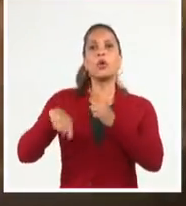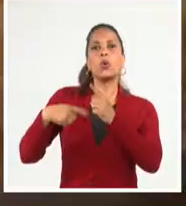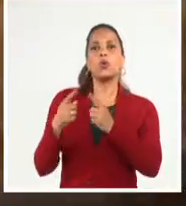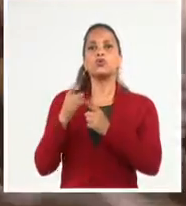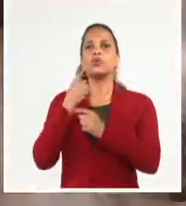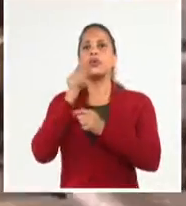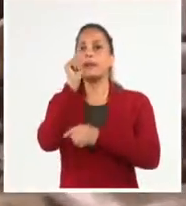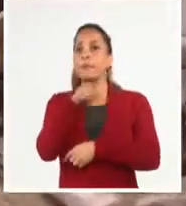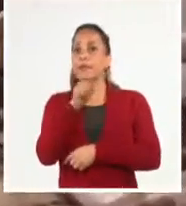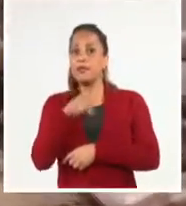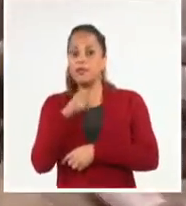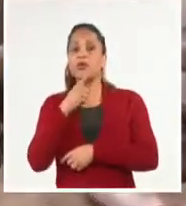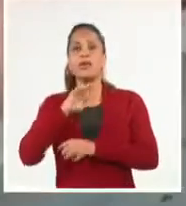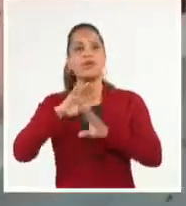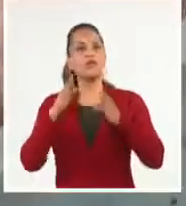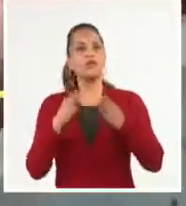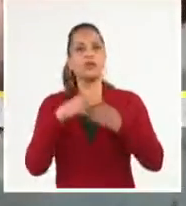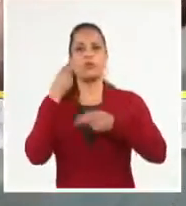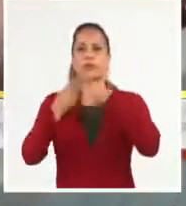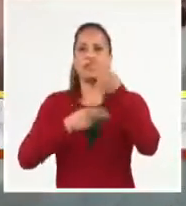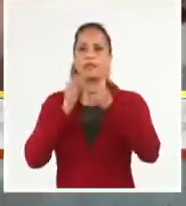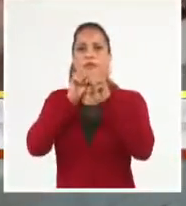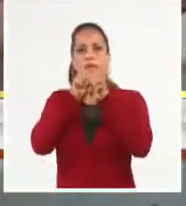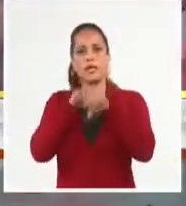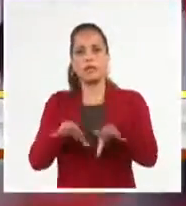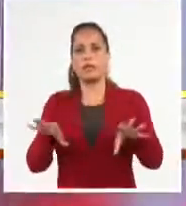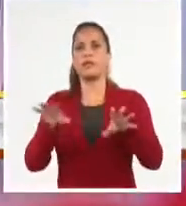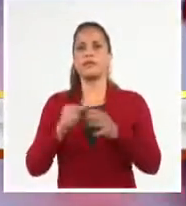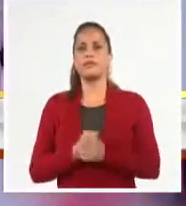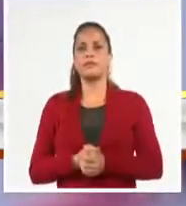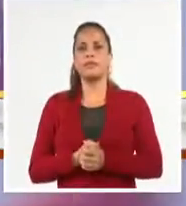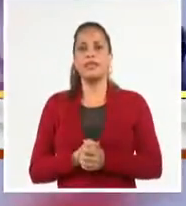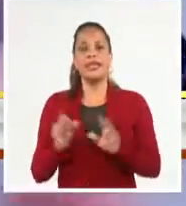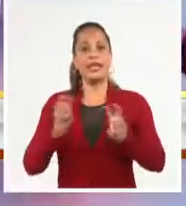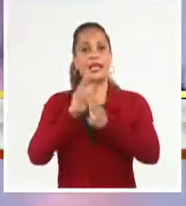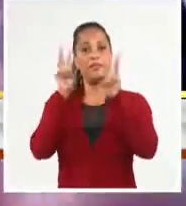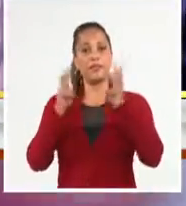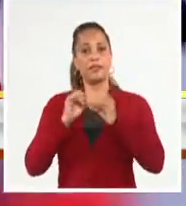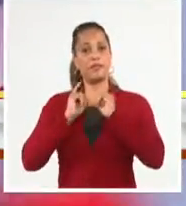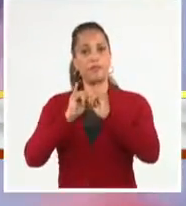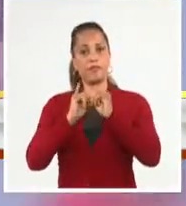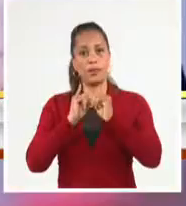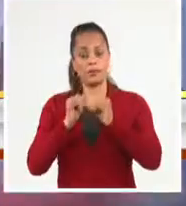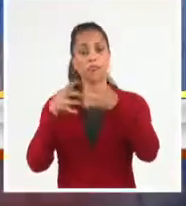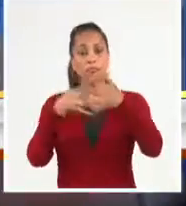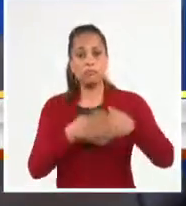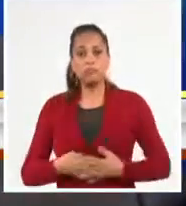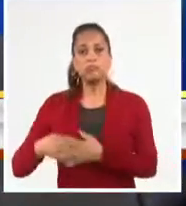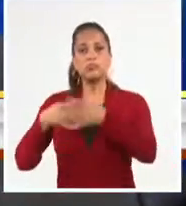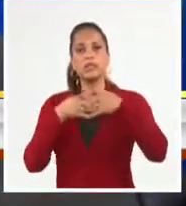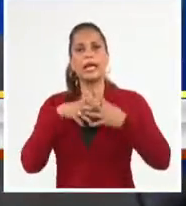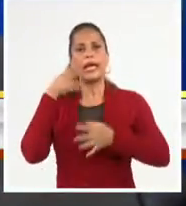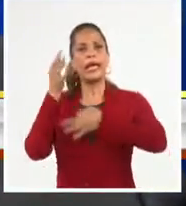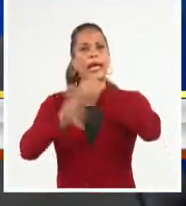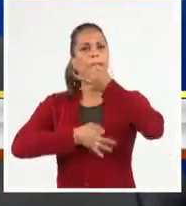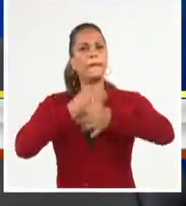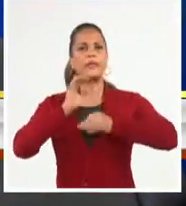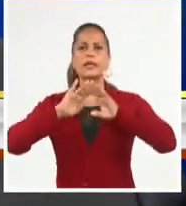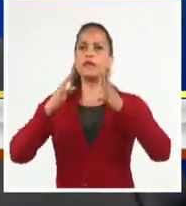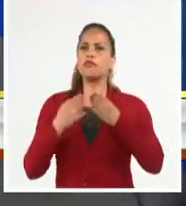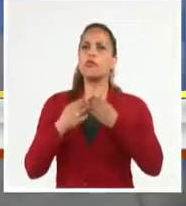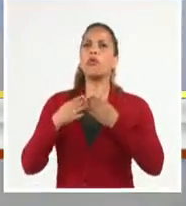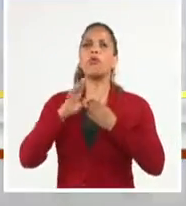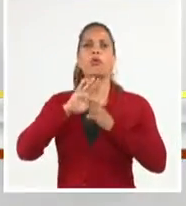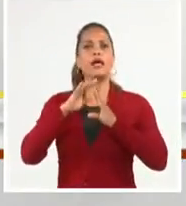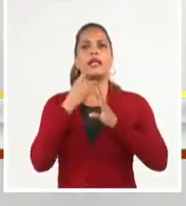absurda que se está librando contra la naturaleza. El sitio digital de noticias de Naciones Unidas recoge ampliamente las declaraciones